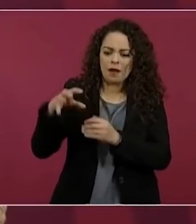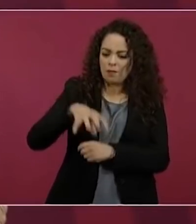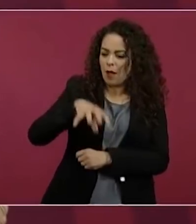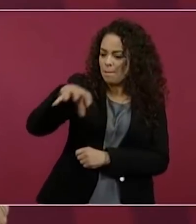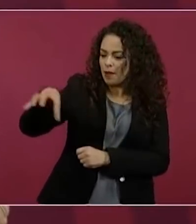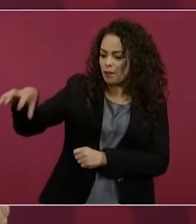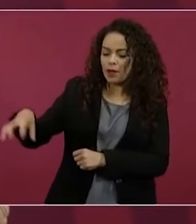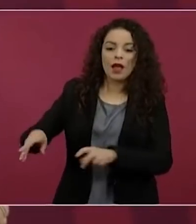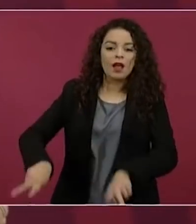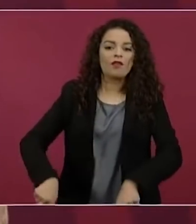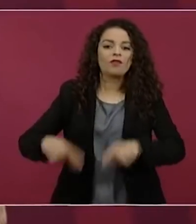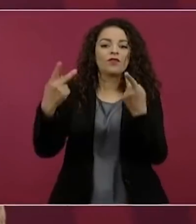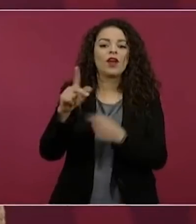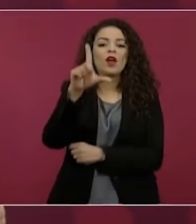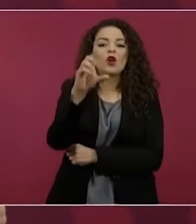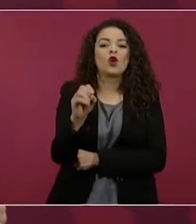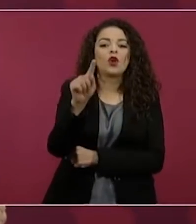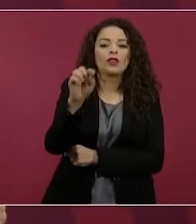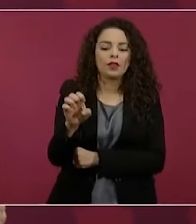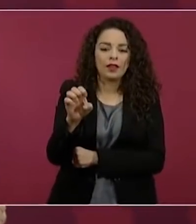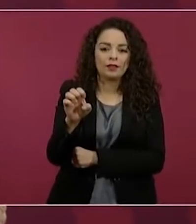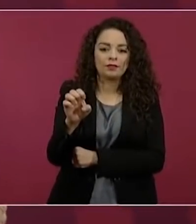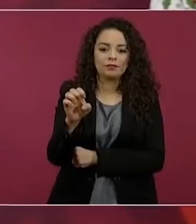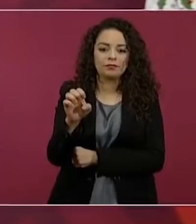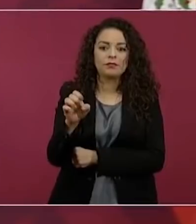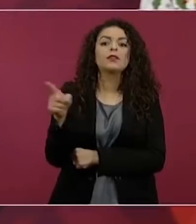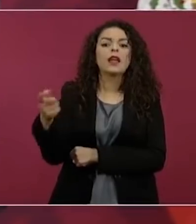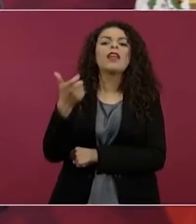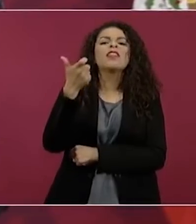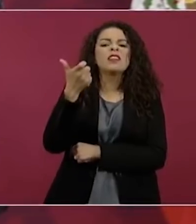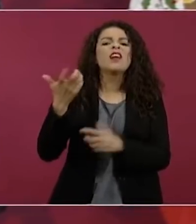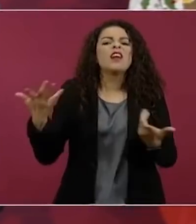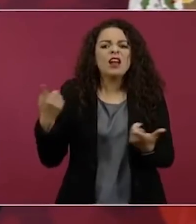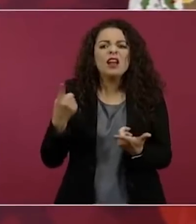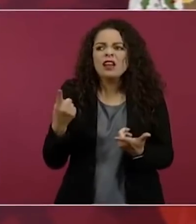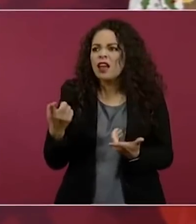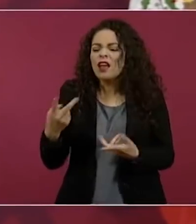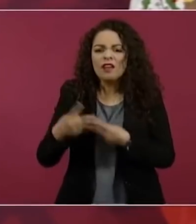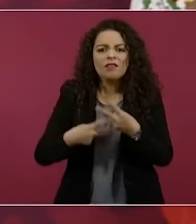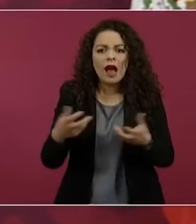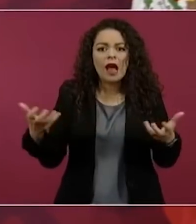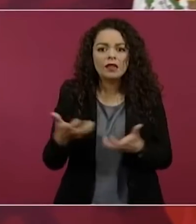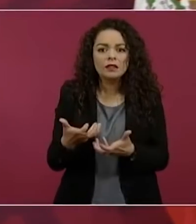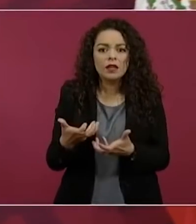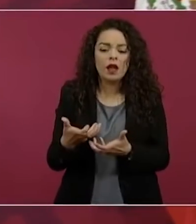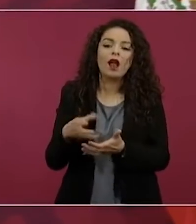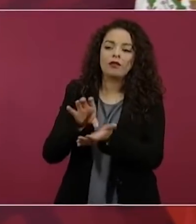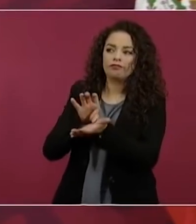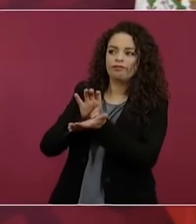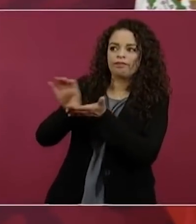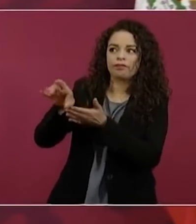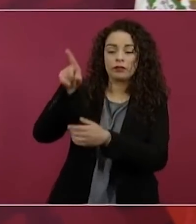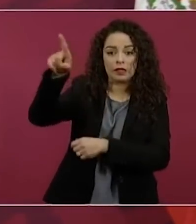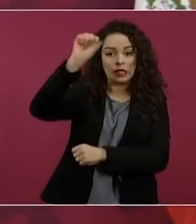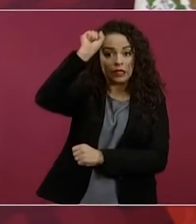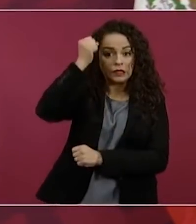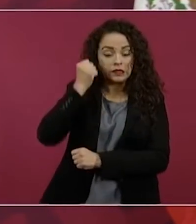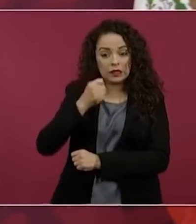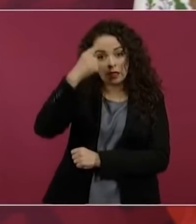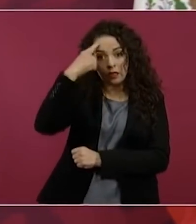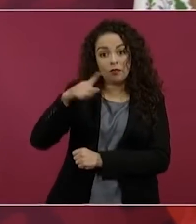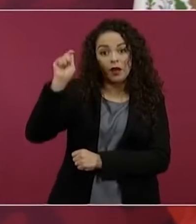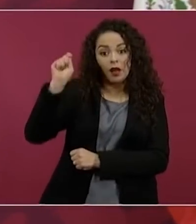este dinero se va a quedar en Sinaloa para la presa Santa